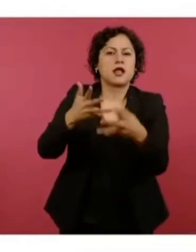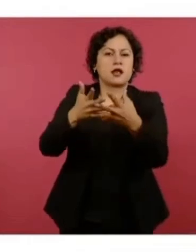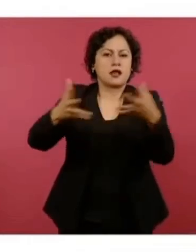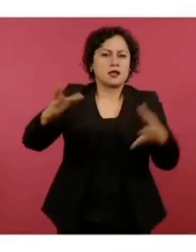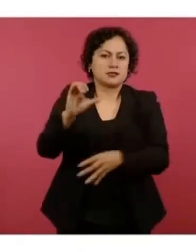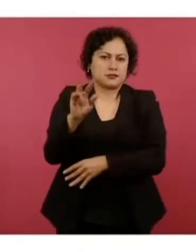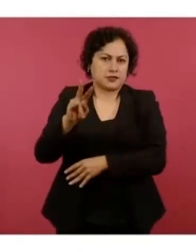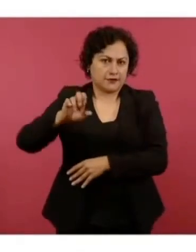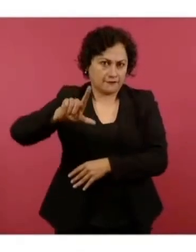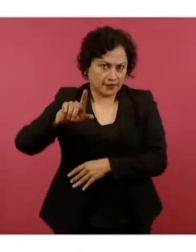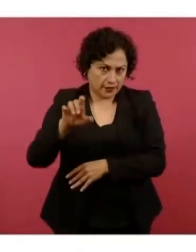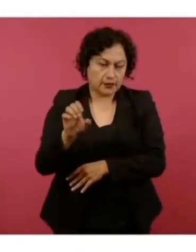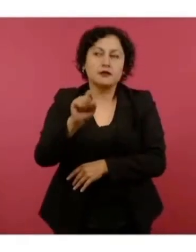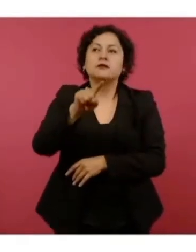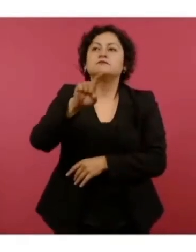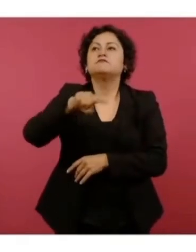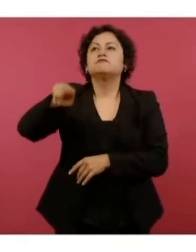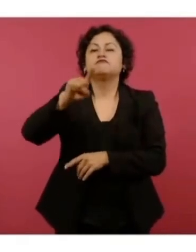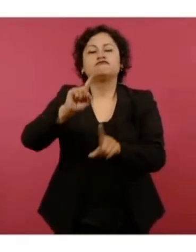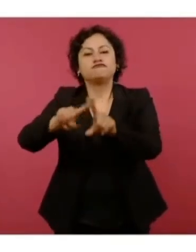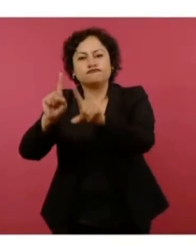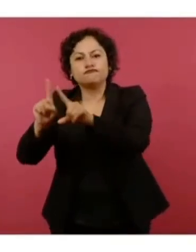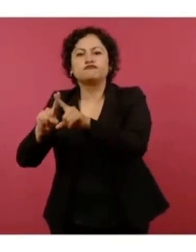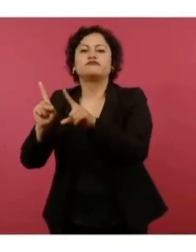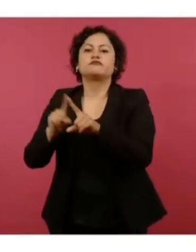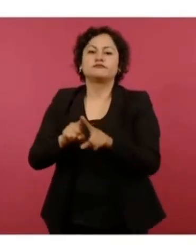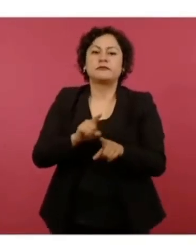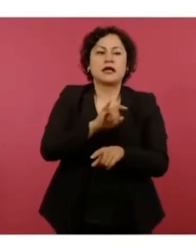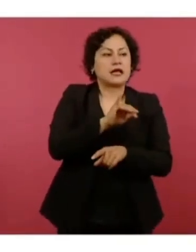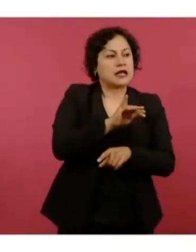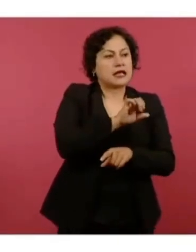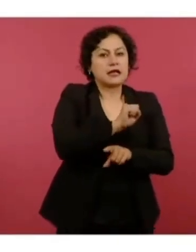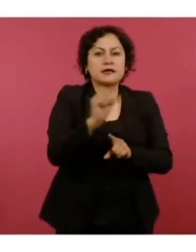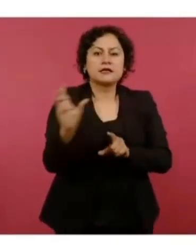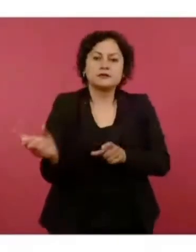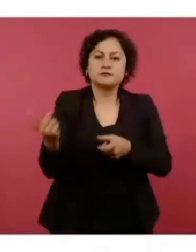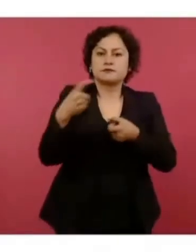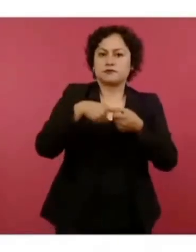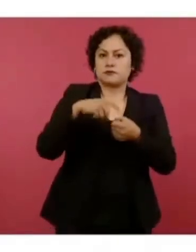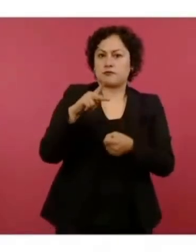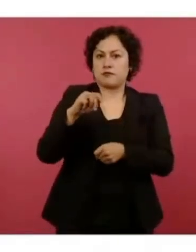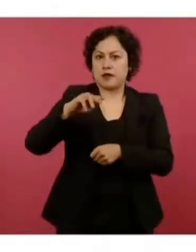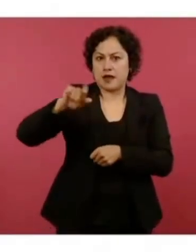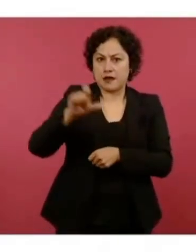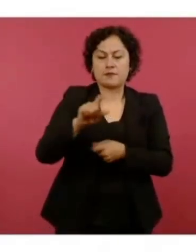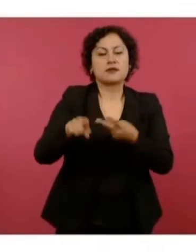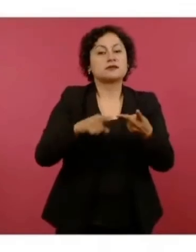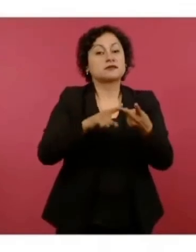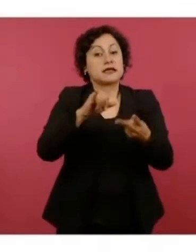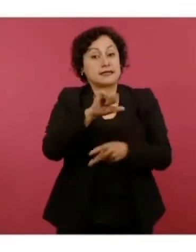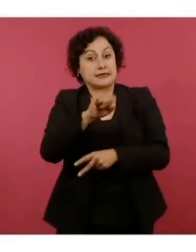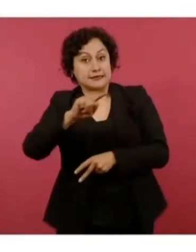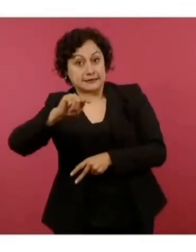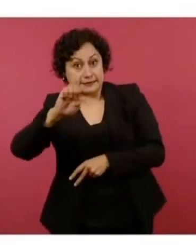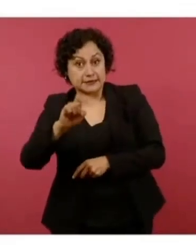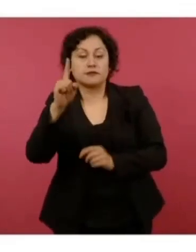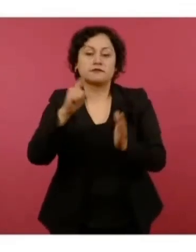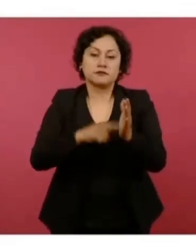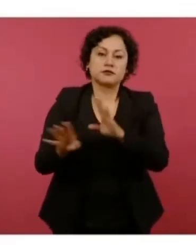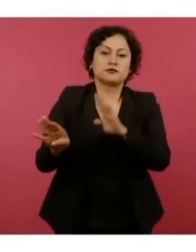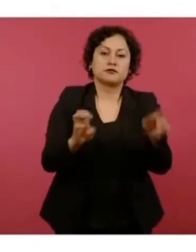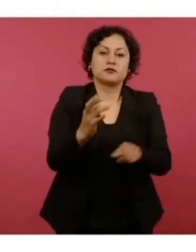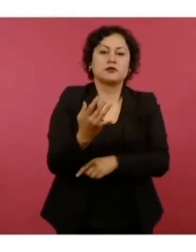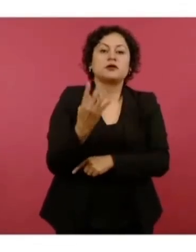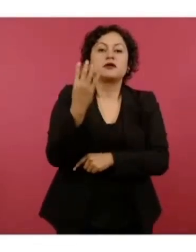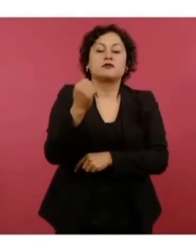además del IMSS, se fueron sumando los servicios de atención médica de Pemex, el propio ISSSTE en 1959, el Instituto de